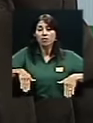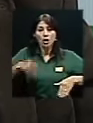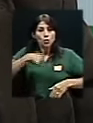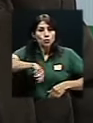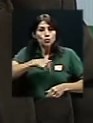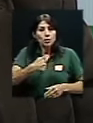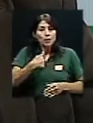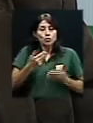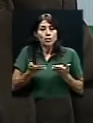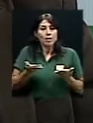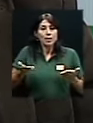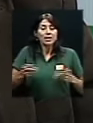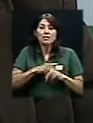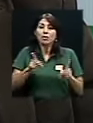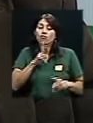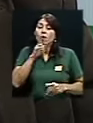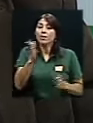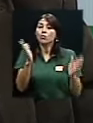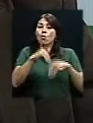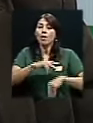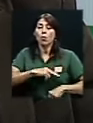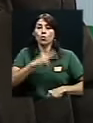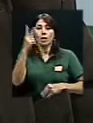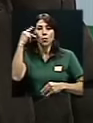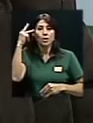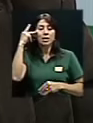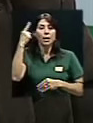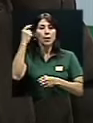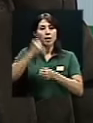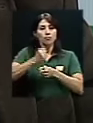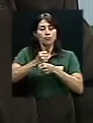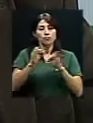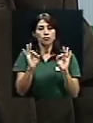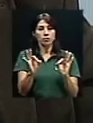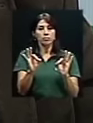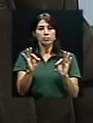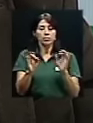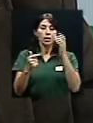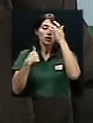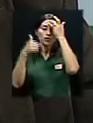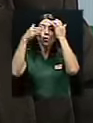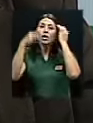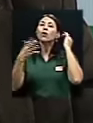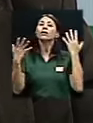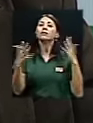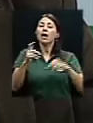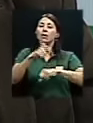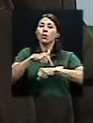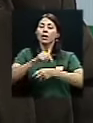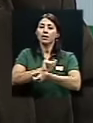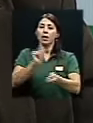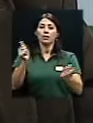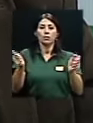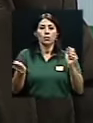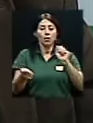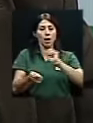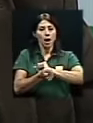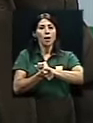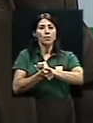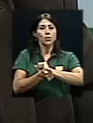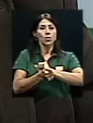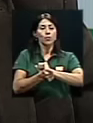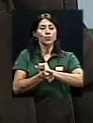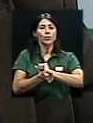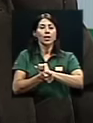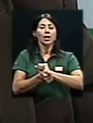tenemos. Lo que no ha habido es la voluntad política para hacer las cosas bien, y yo creo que es hora de hacer un cambio en toda